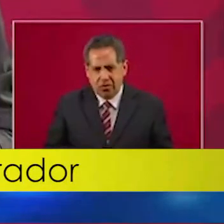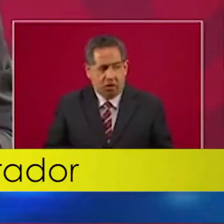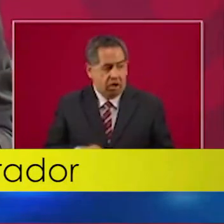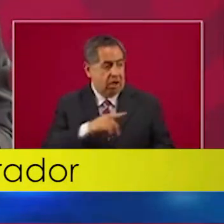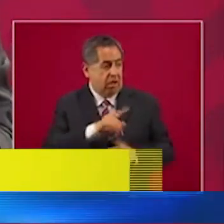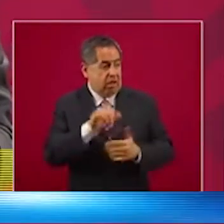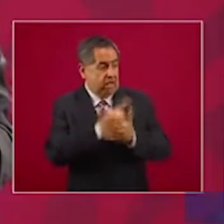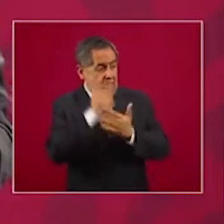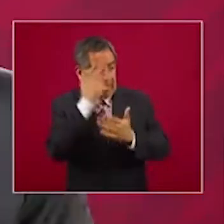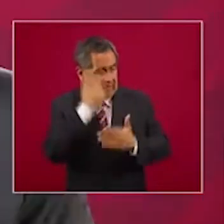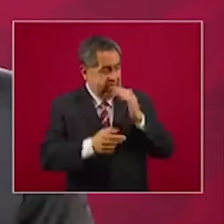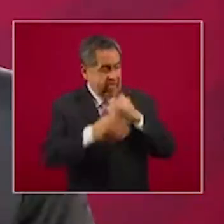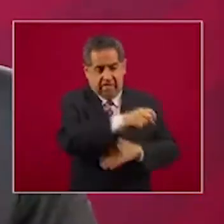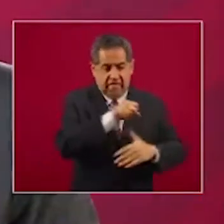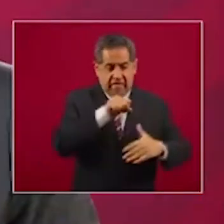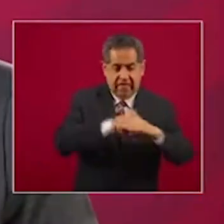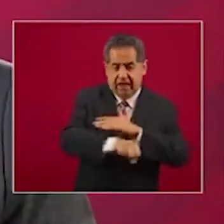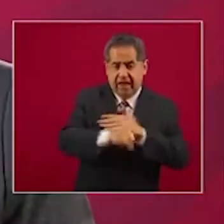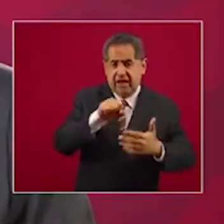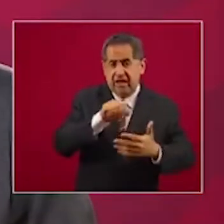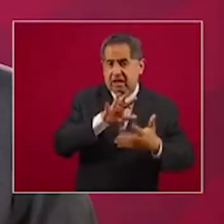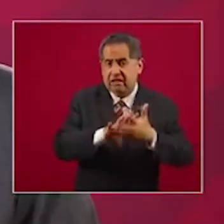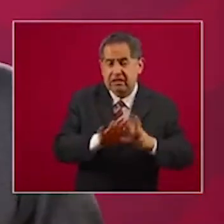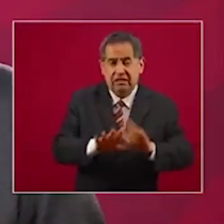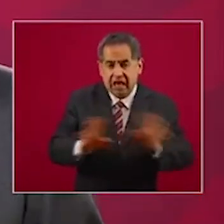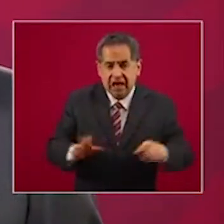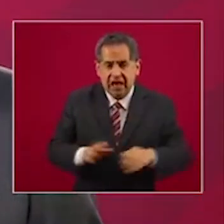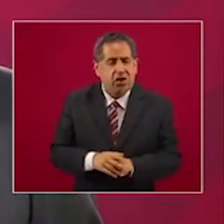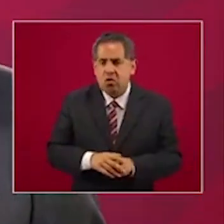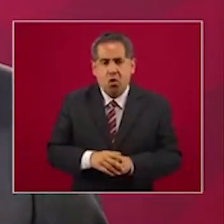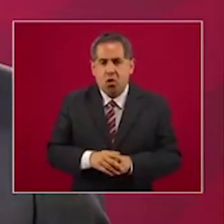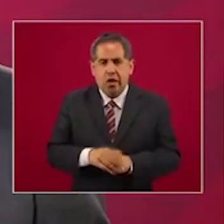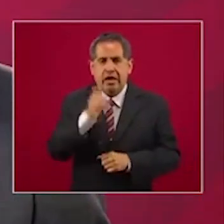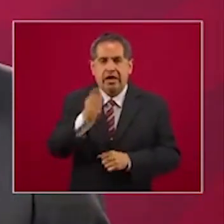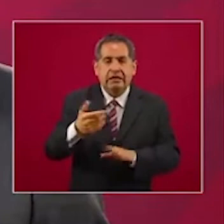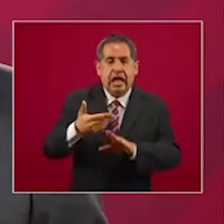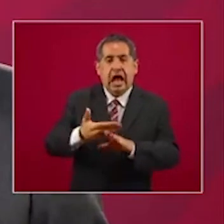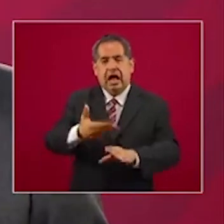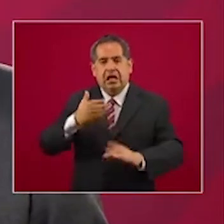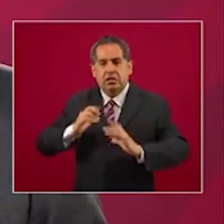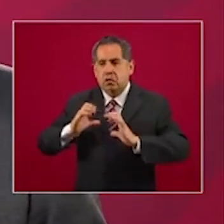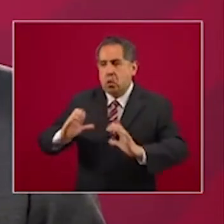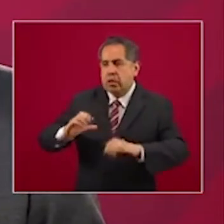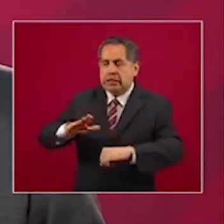delito, la justicia también es prevenir.